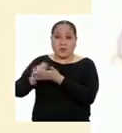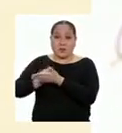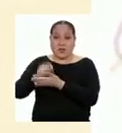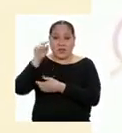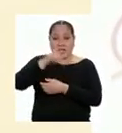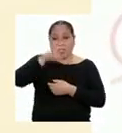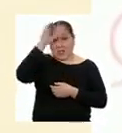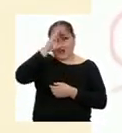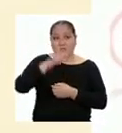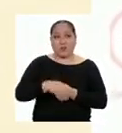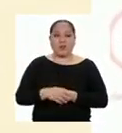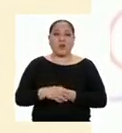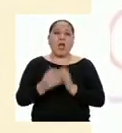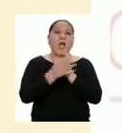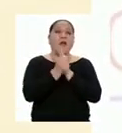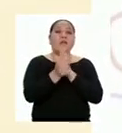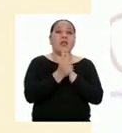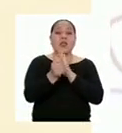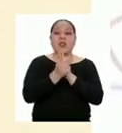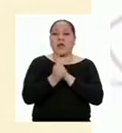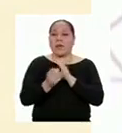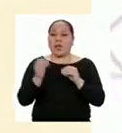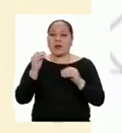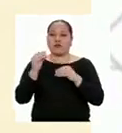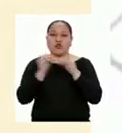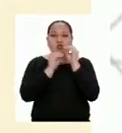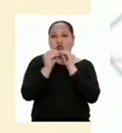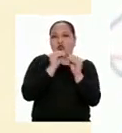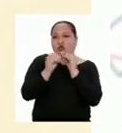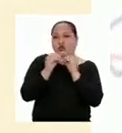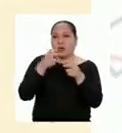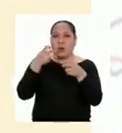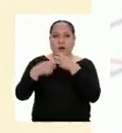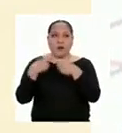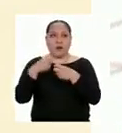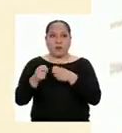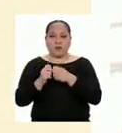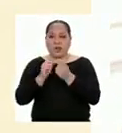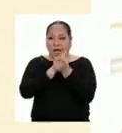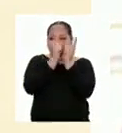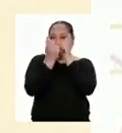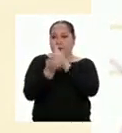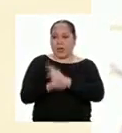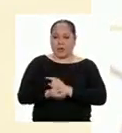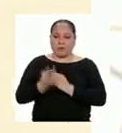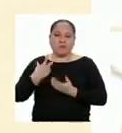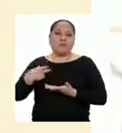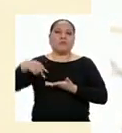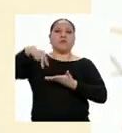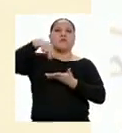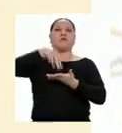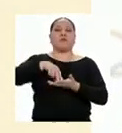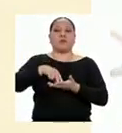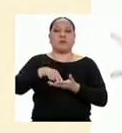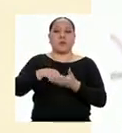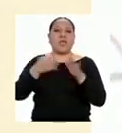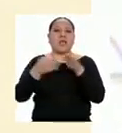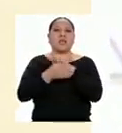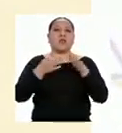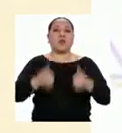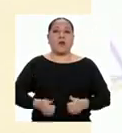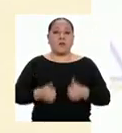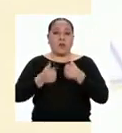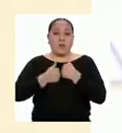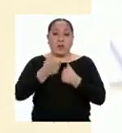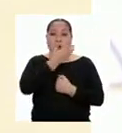concepto. Habilidad para surgir de adversidad, adaptarse, recuperarse y acceder a una vida significativa y